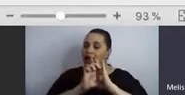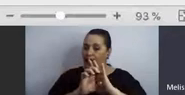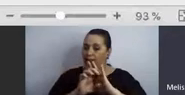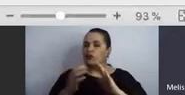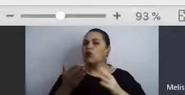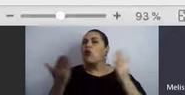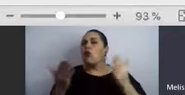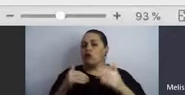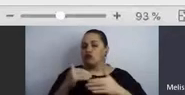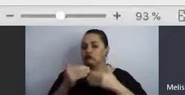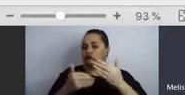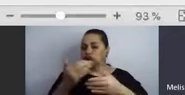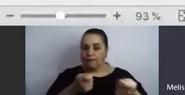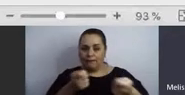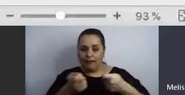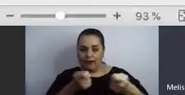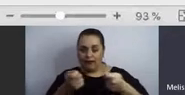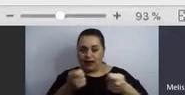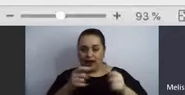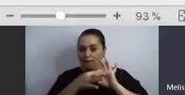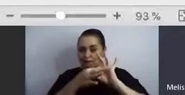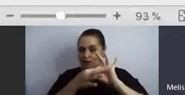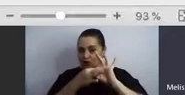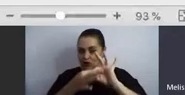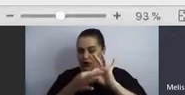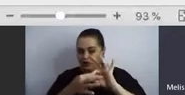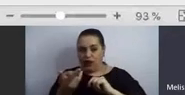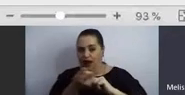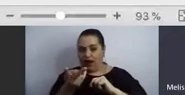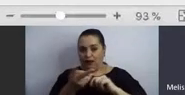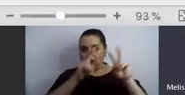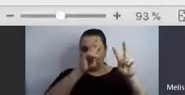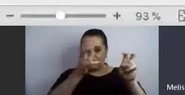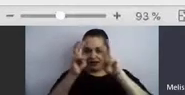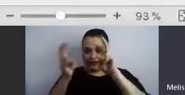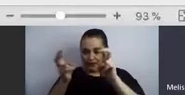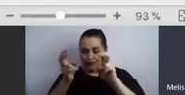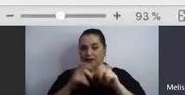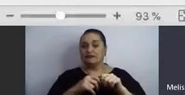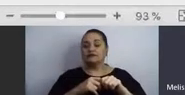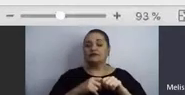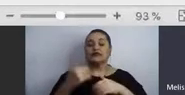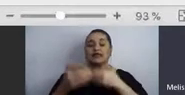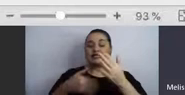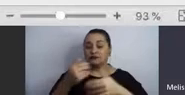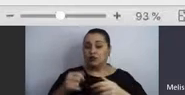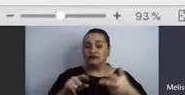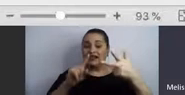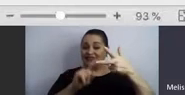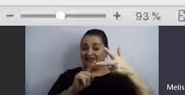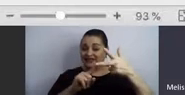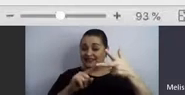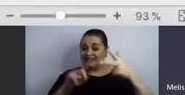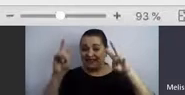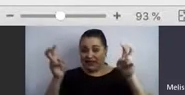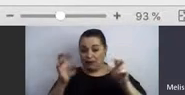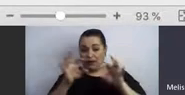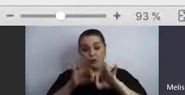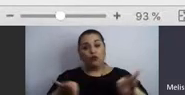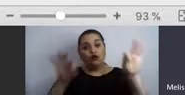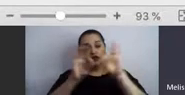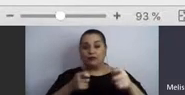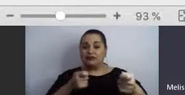estaríamos manejando esa vinculación en ambos temas. Después, un tercer tema importante es el sistema